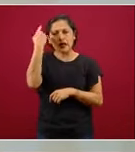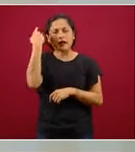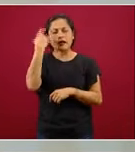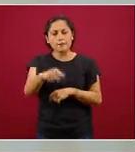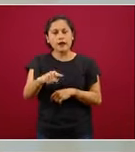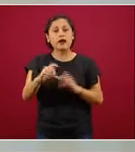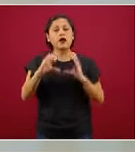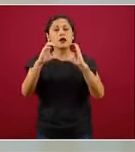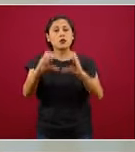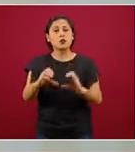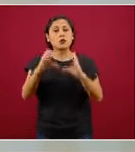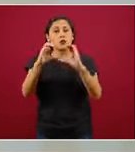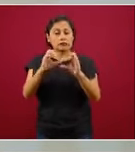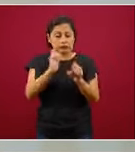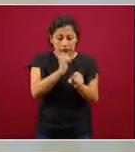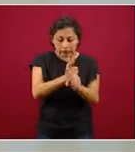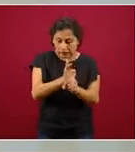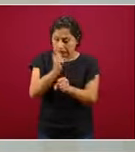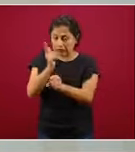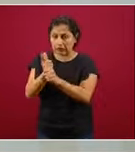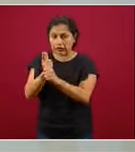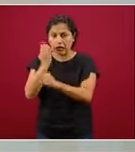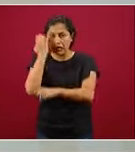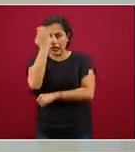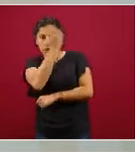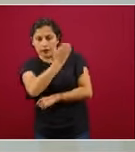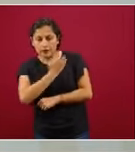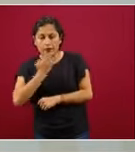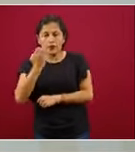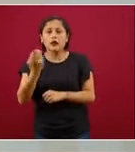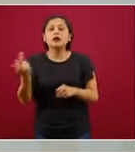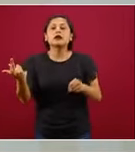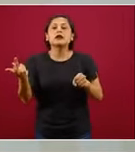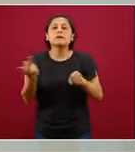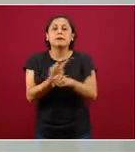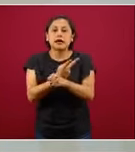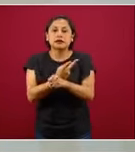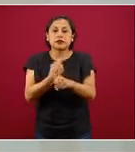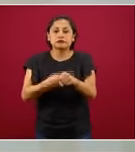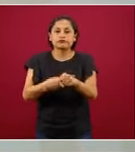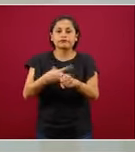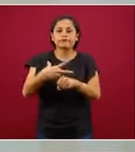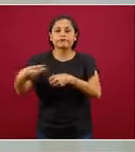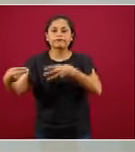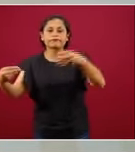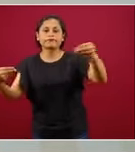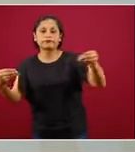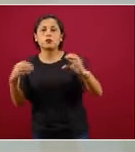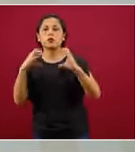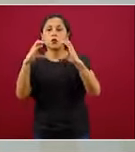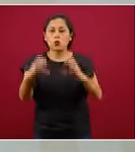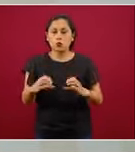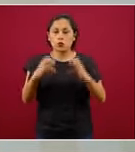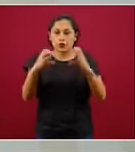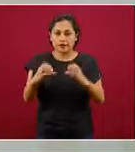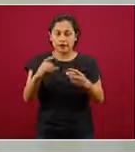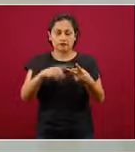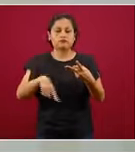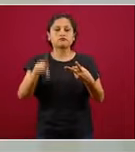manera sistemática, estimar el riesgo de que exista propagación, de que exista